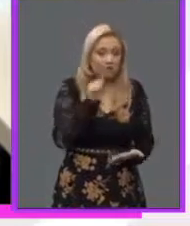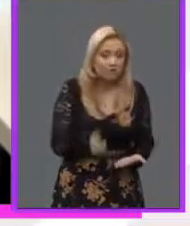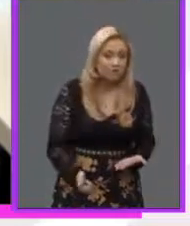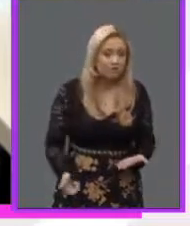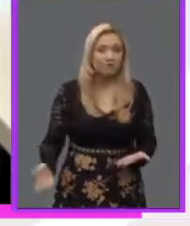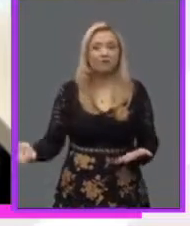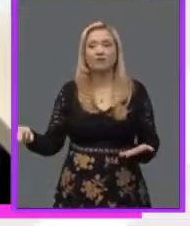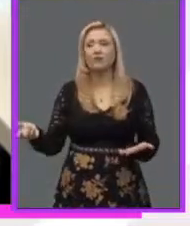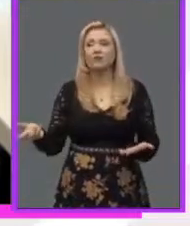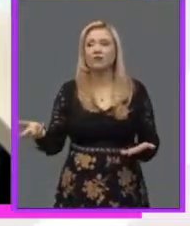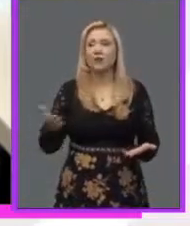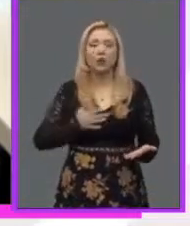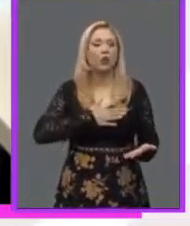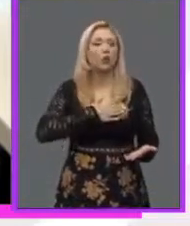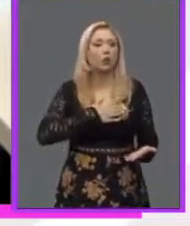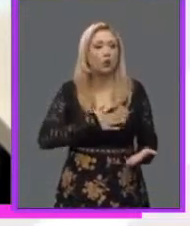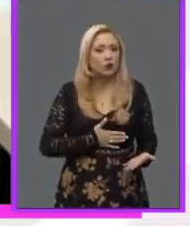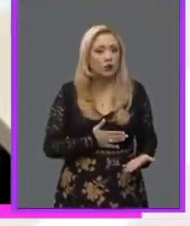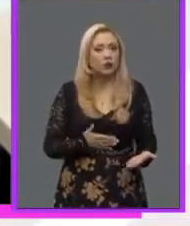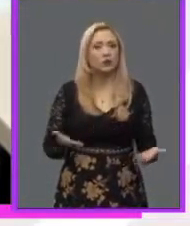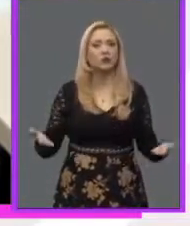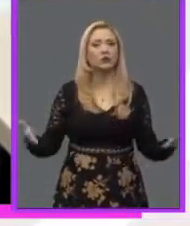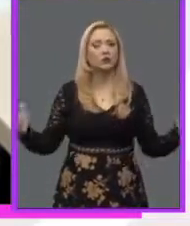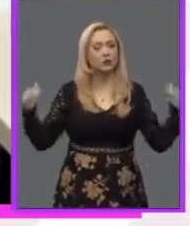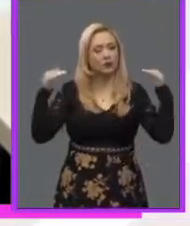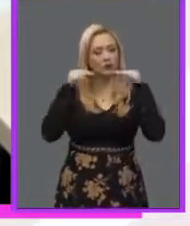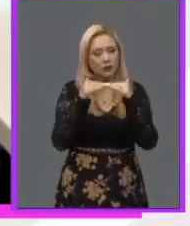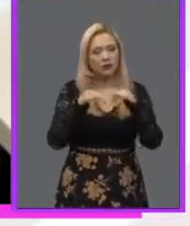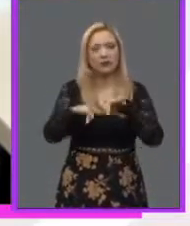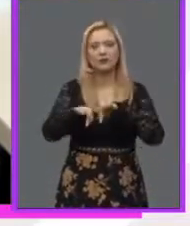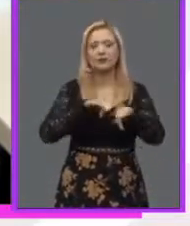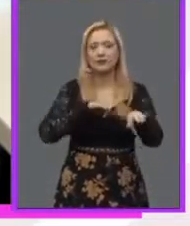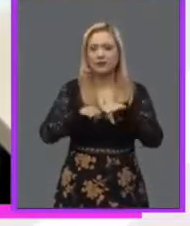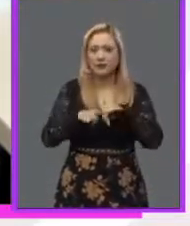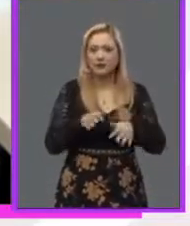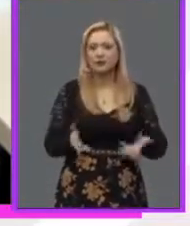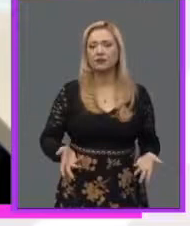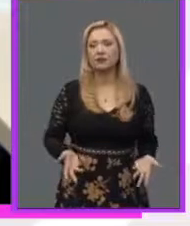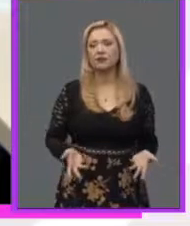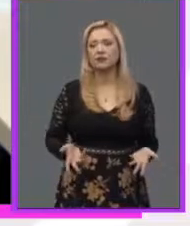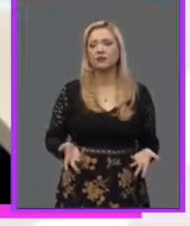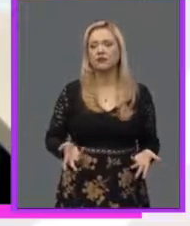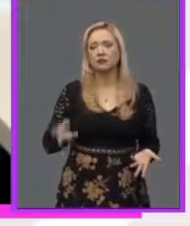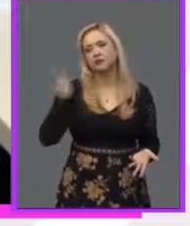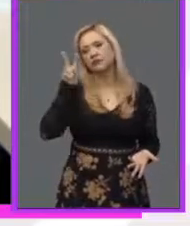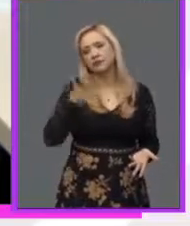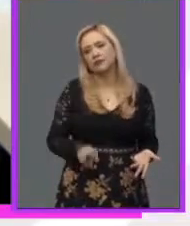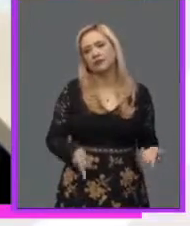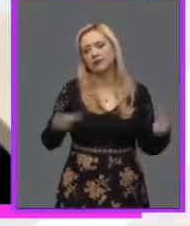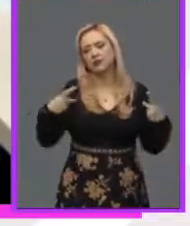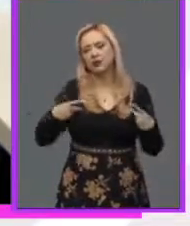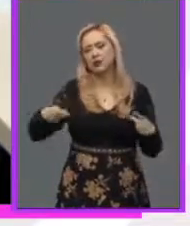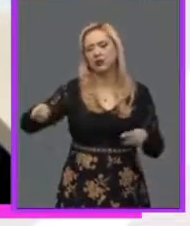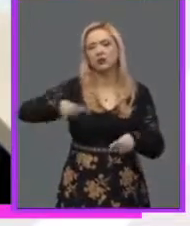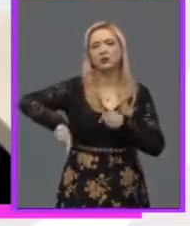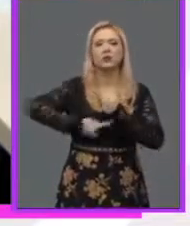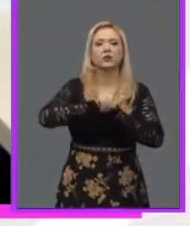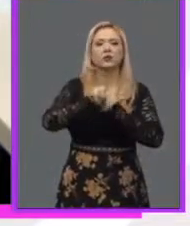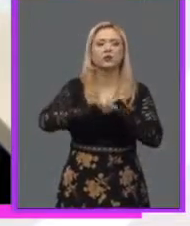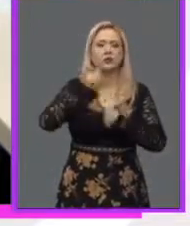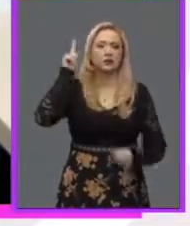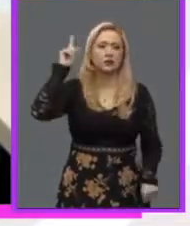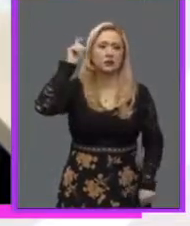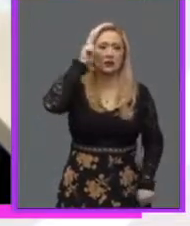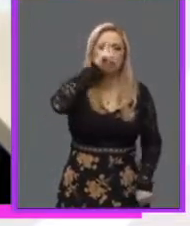pues digamos, justos, equitativos al trabajo que se realiza, pues también esas personas van a tener problemas en el acceso